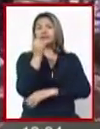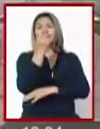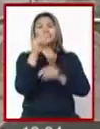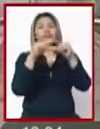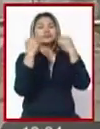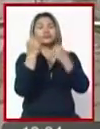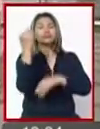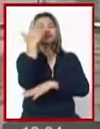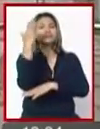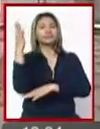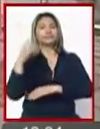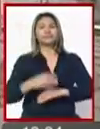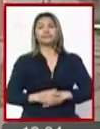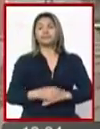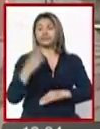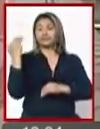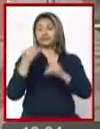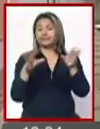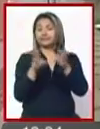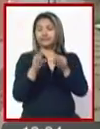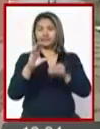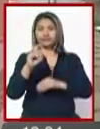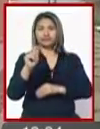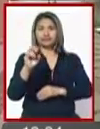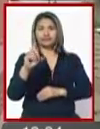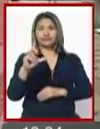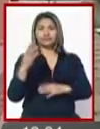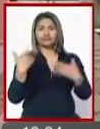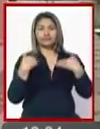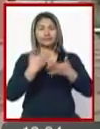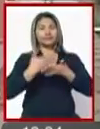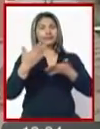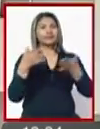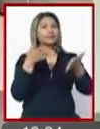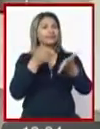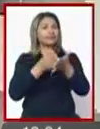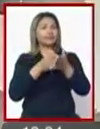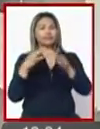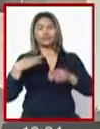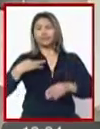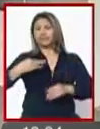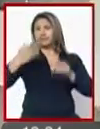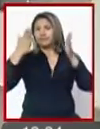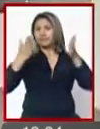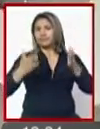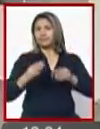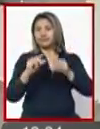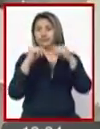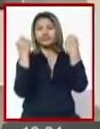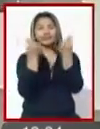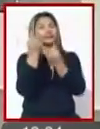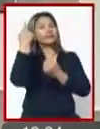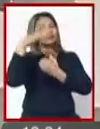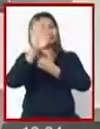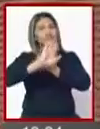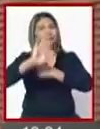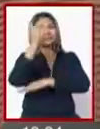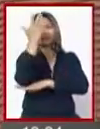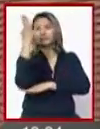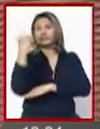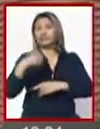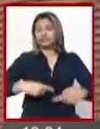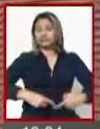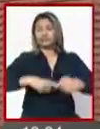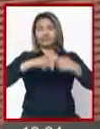colectivo Árbol, ¿no? Finalmente, la audiencia de medidas cautelares que se tenía prevista en contra de los voluntarios de este colectivo por proteger dicho árbol